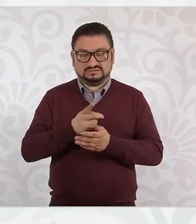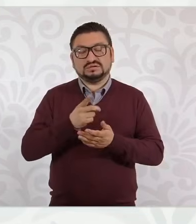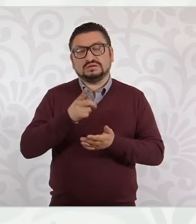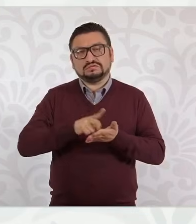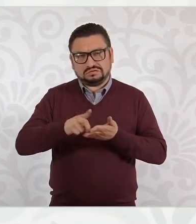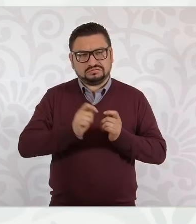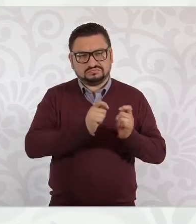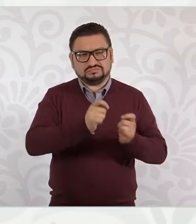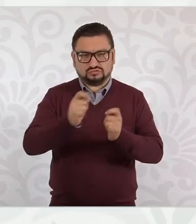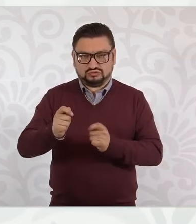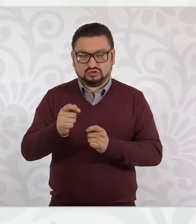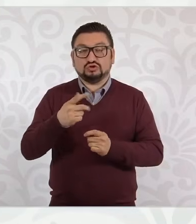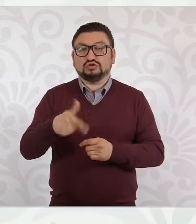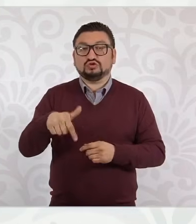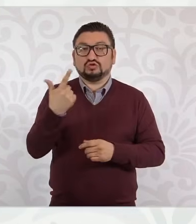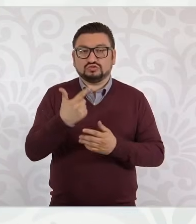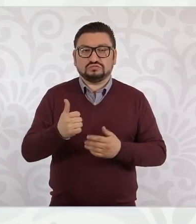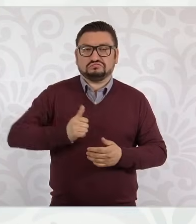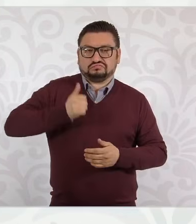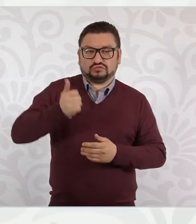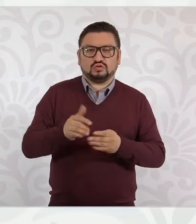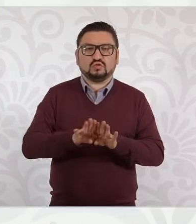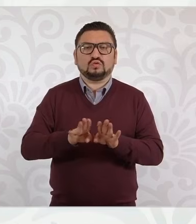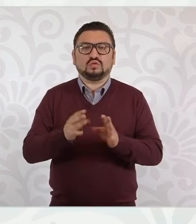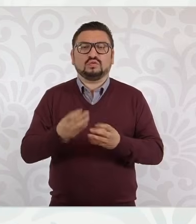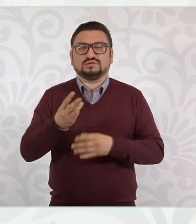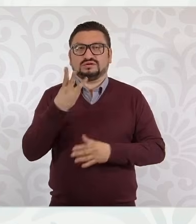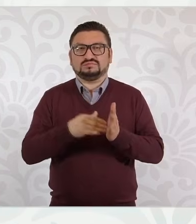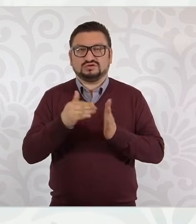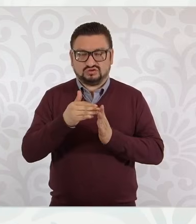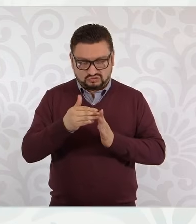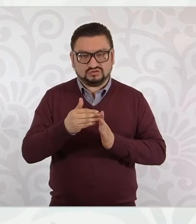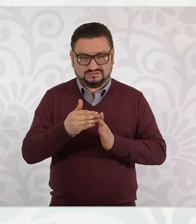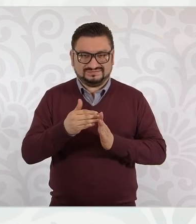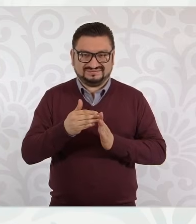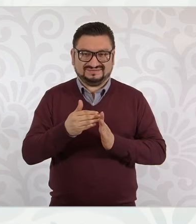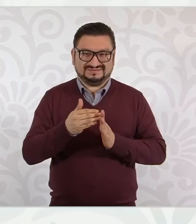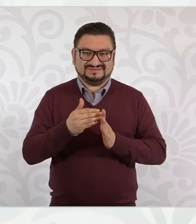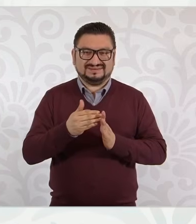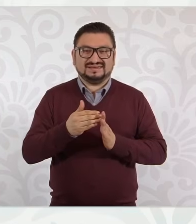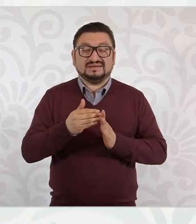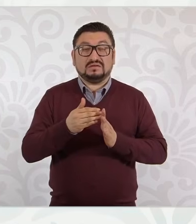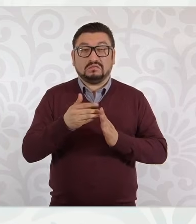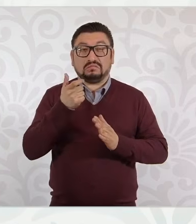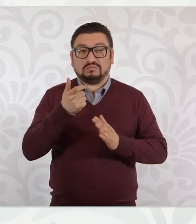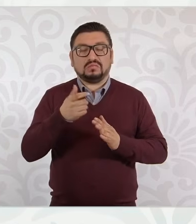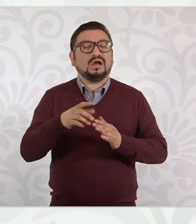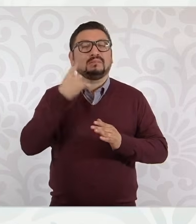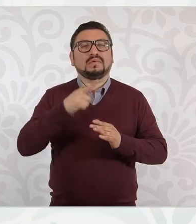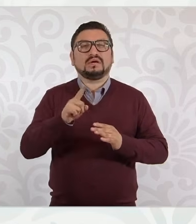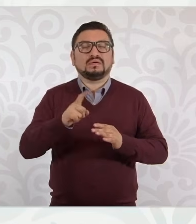y 12 aprovechamientos por un volumen superior a los 3 millones de metros cúbicos, como se puede ver en la imagen.